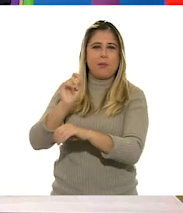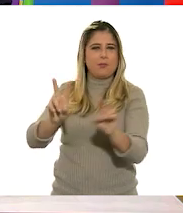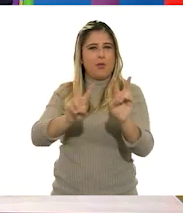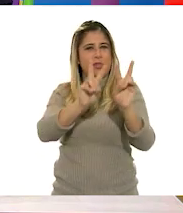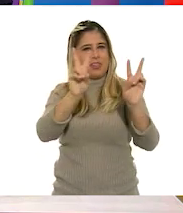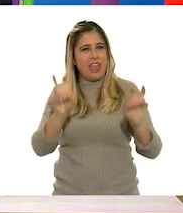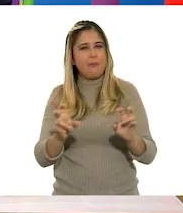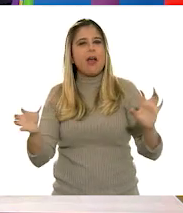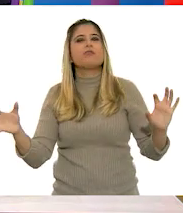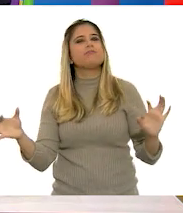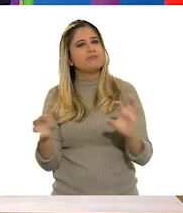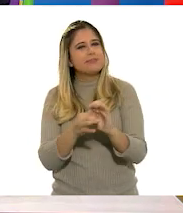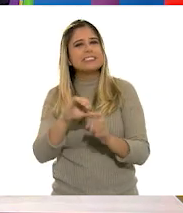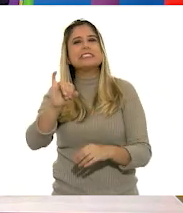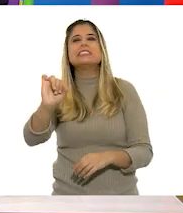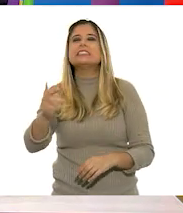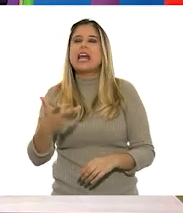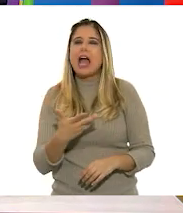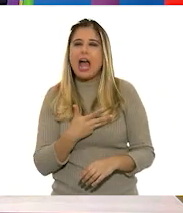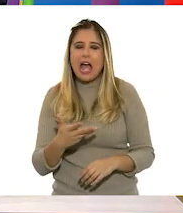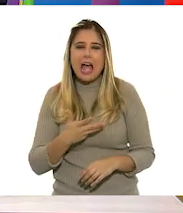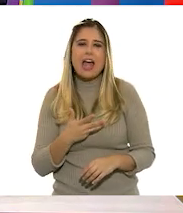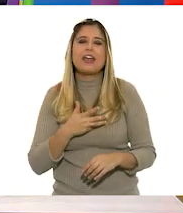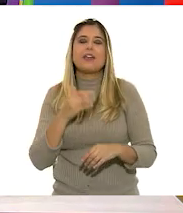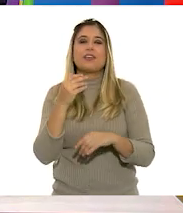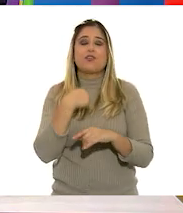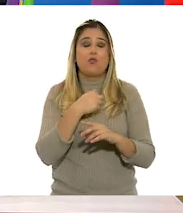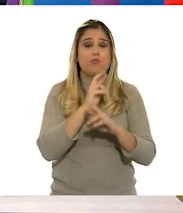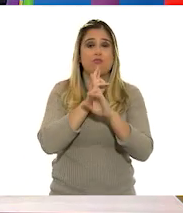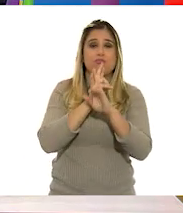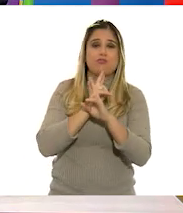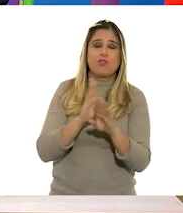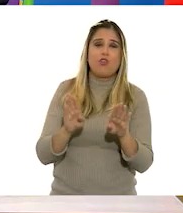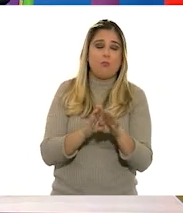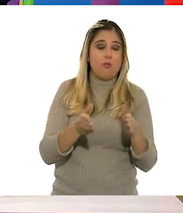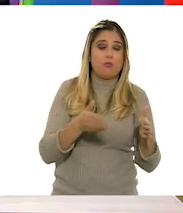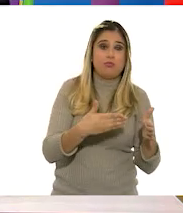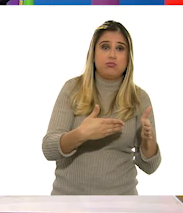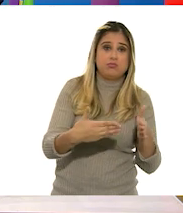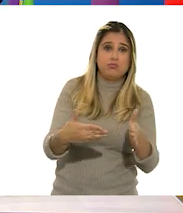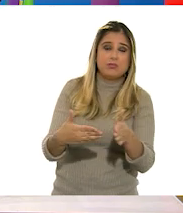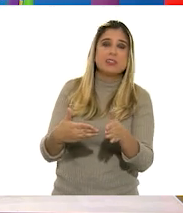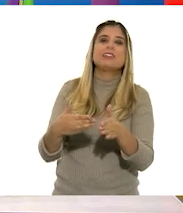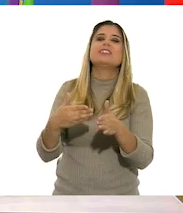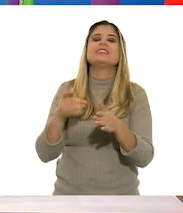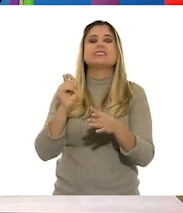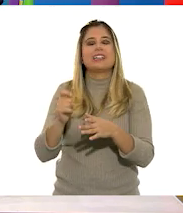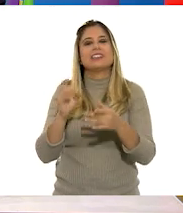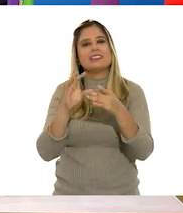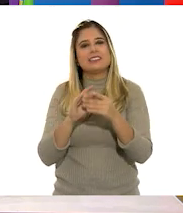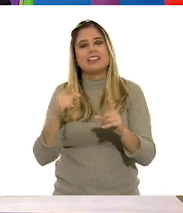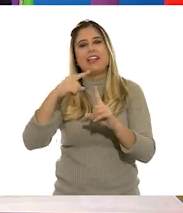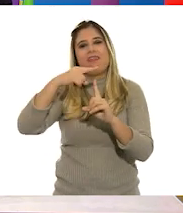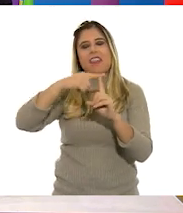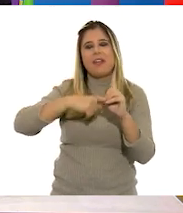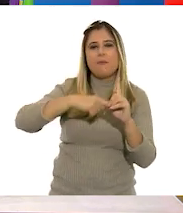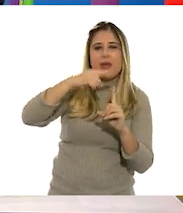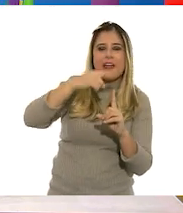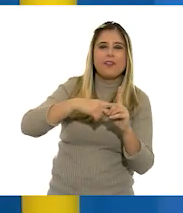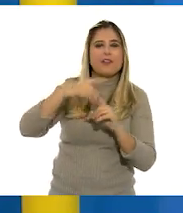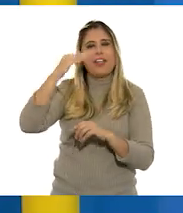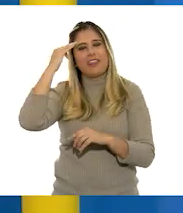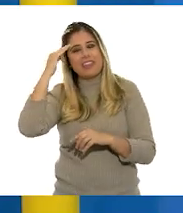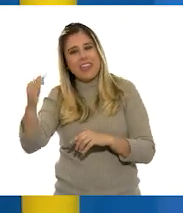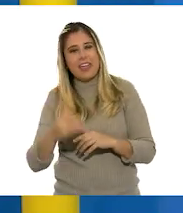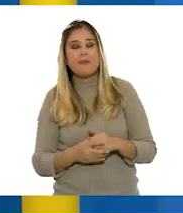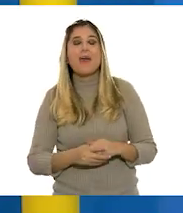sea, hay mucha relación. Mientras yo respondía cómo preparaba mis alimentos, tocamos los conceptos de temperatura y de tiempo. Así